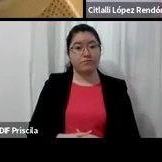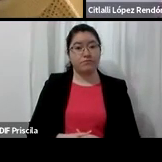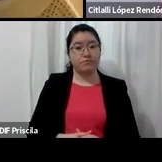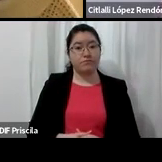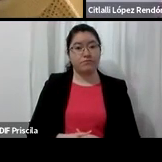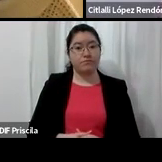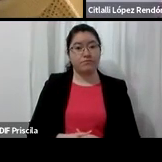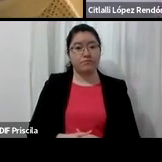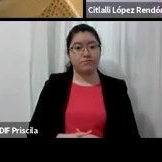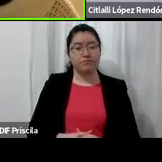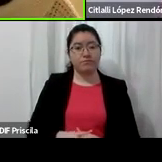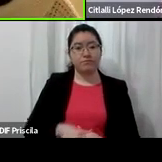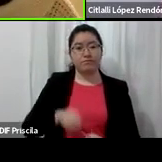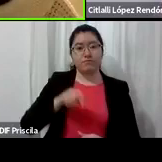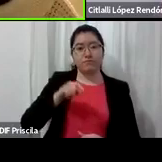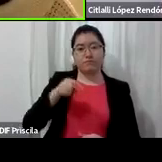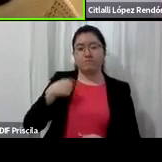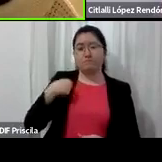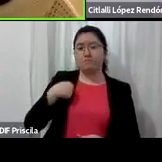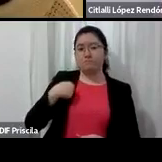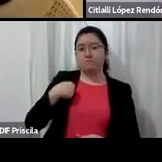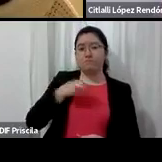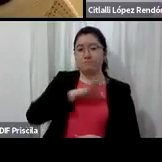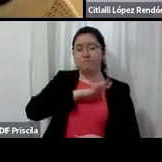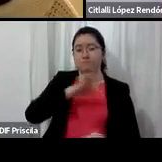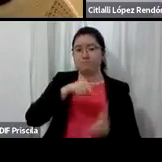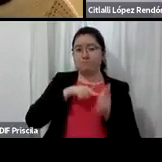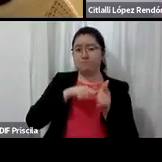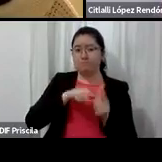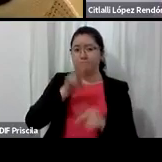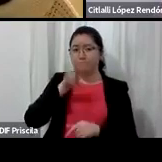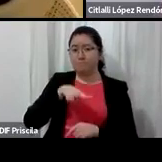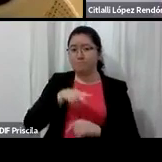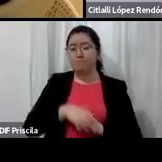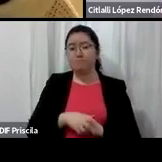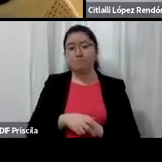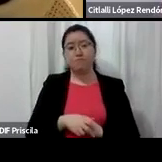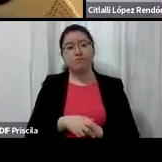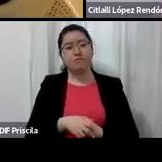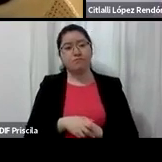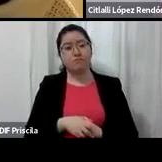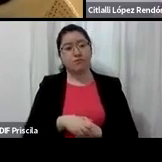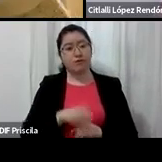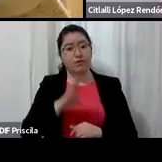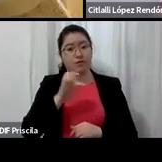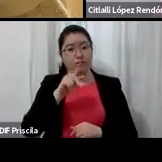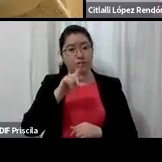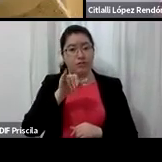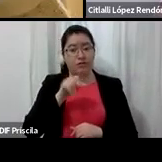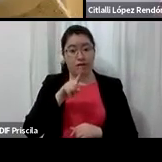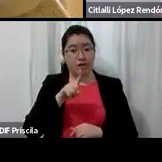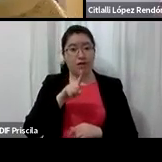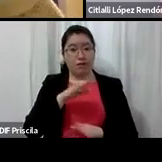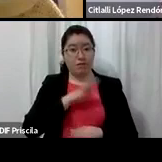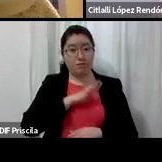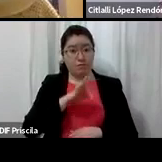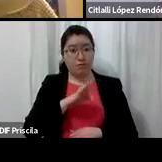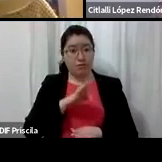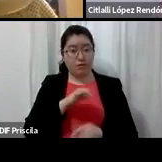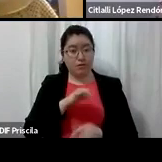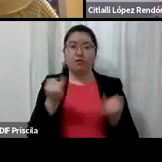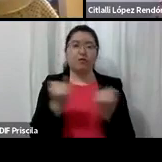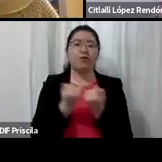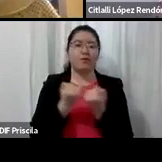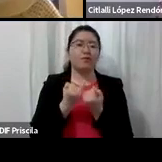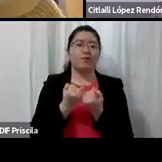Yo puedo seguir, Vida, si te parece bien. Ok, Citlali, tú también puedes seguir, si no también nos quedamos con las